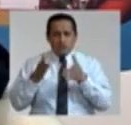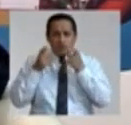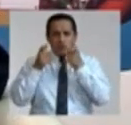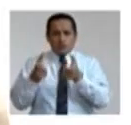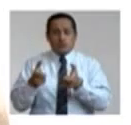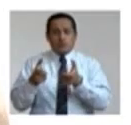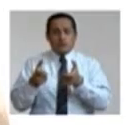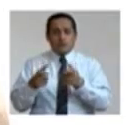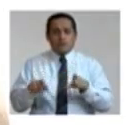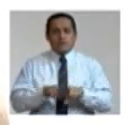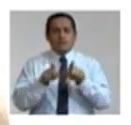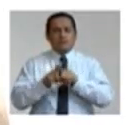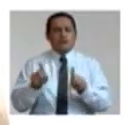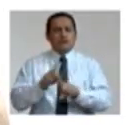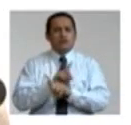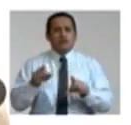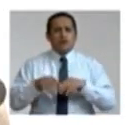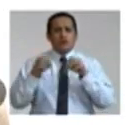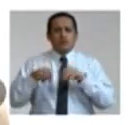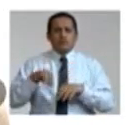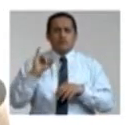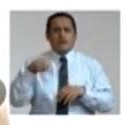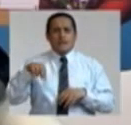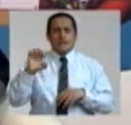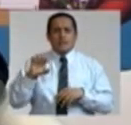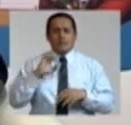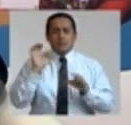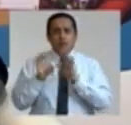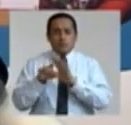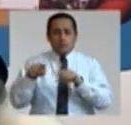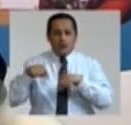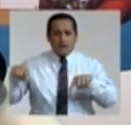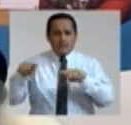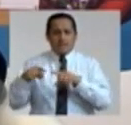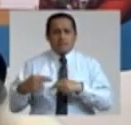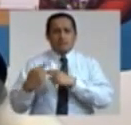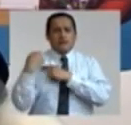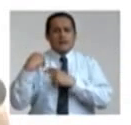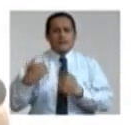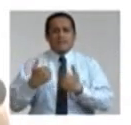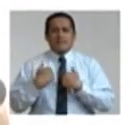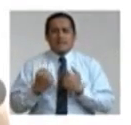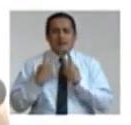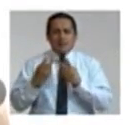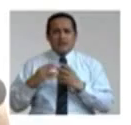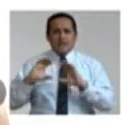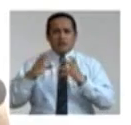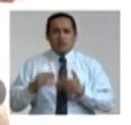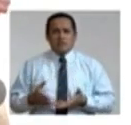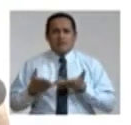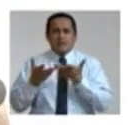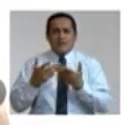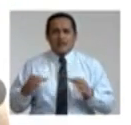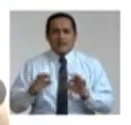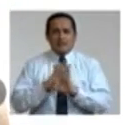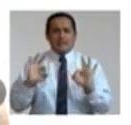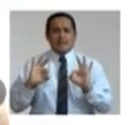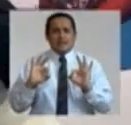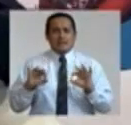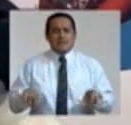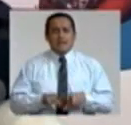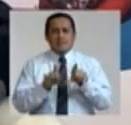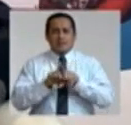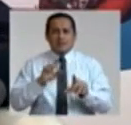enfoque de seguridad. Claro, y sin renunciar el INPE a esta potestad de ver qué curso le podemos dar.